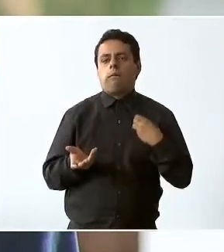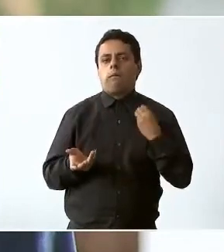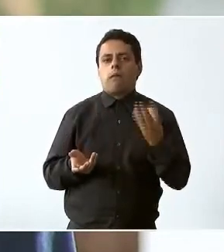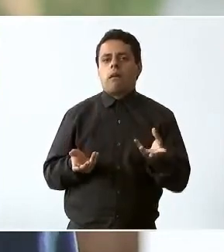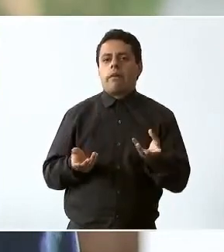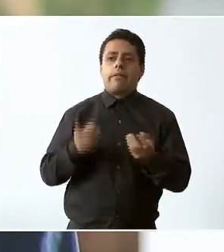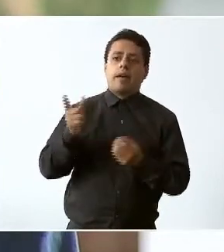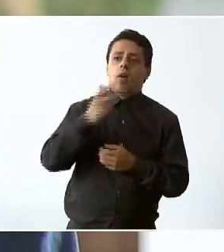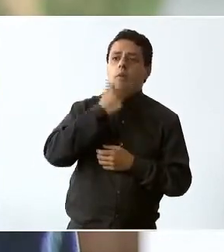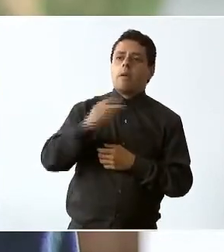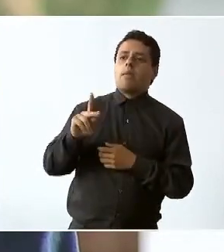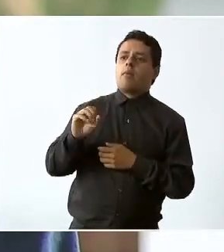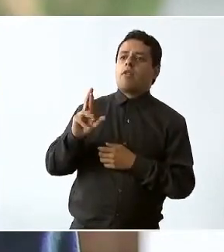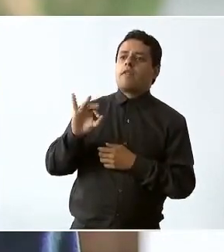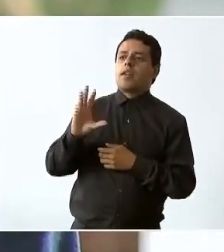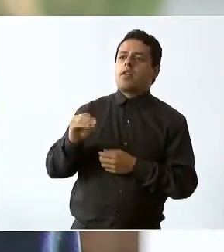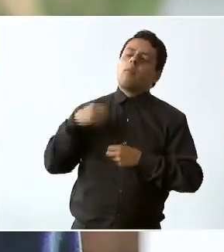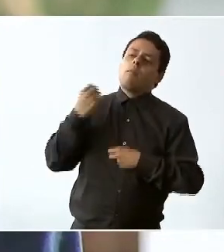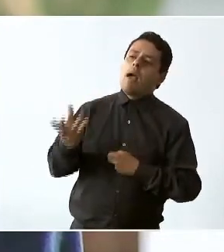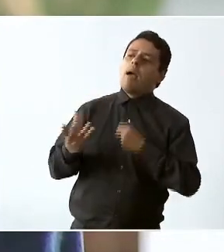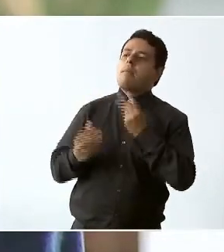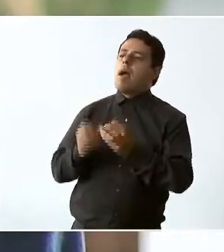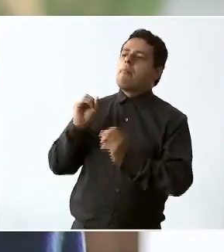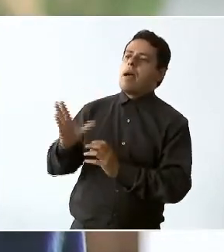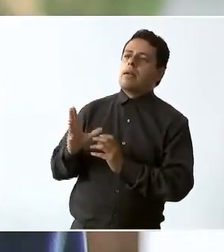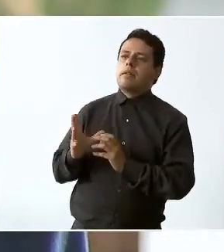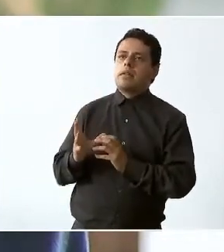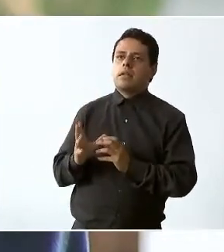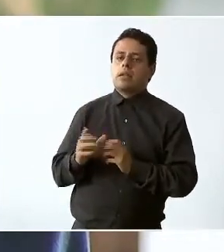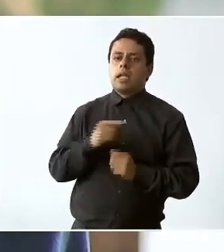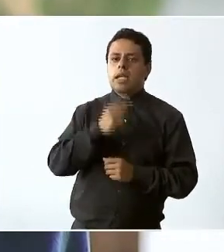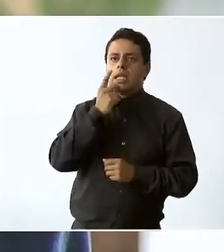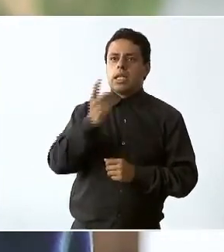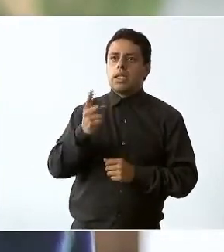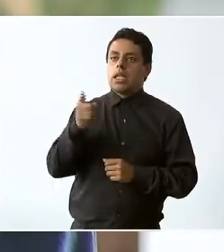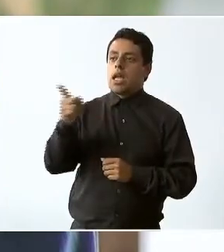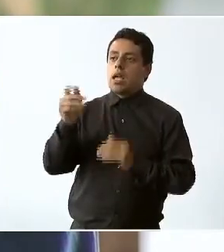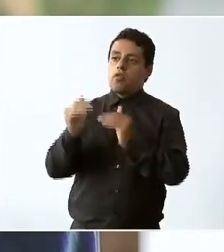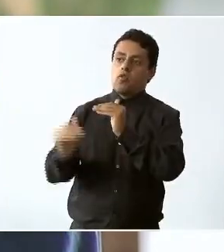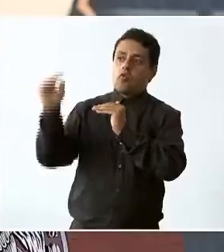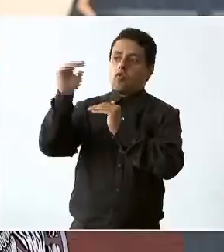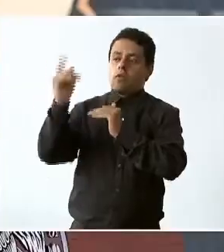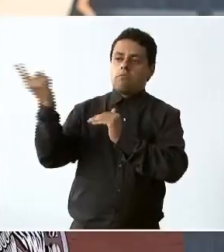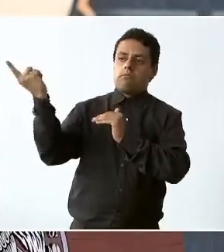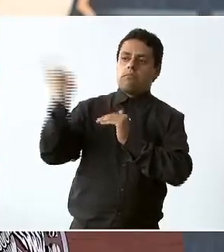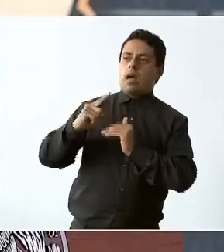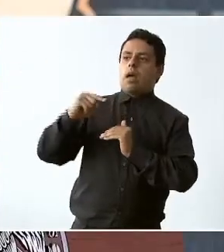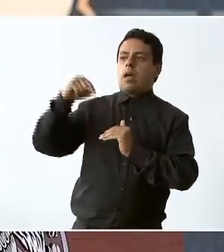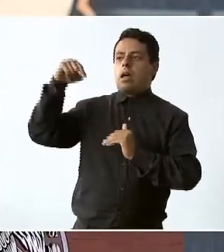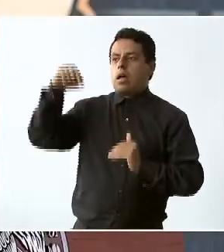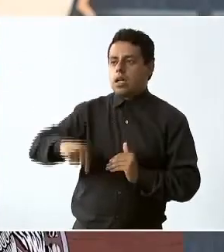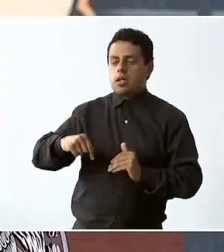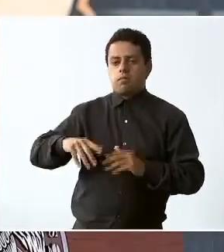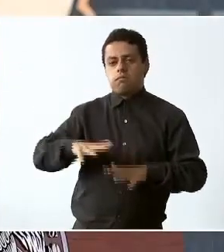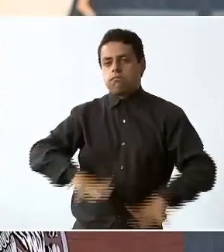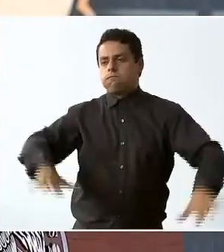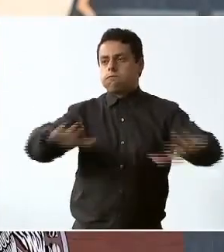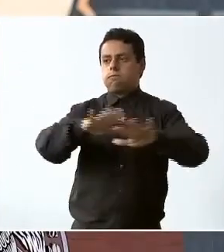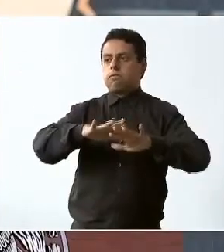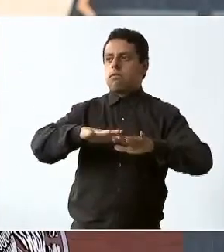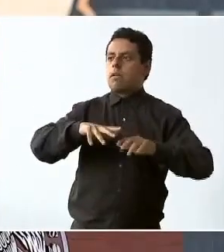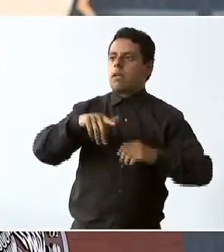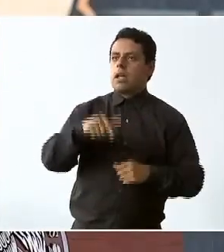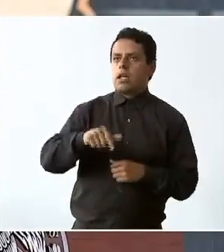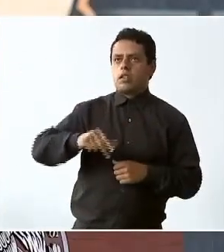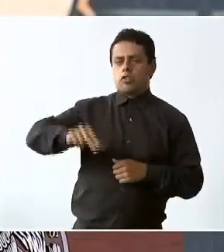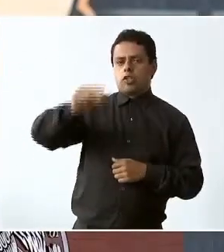de Porfirio, cito, que su orden y su grandeza de la nación acredita de